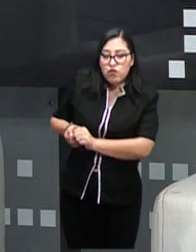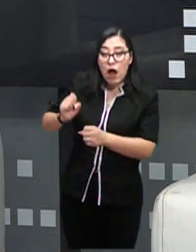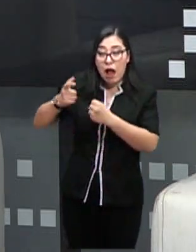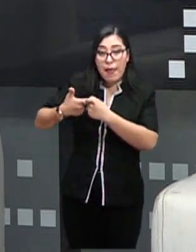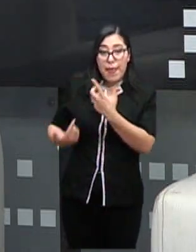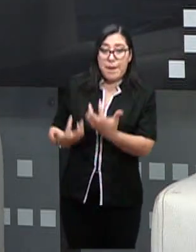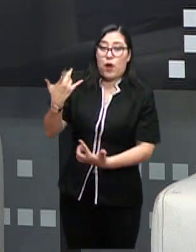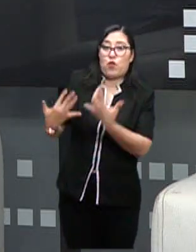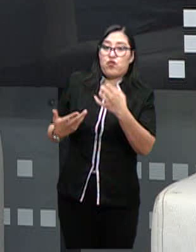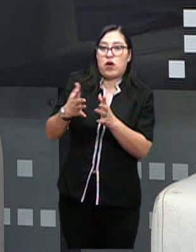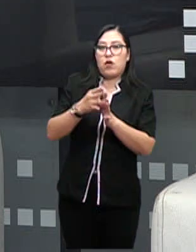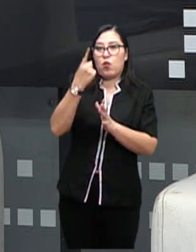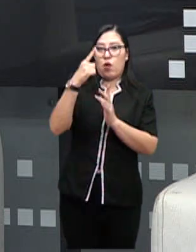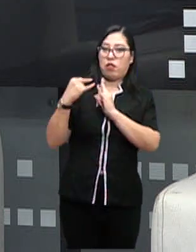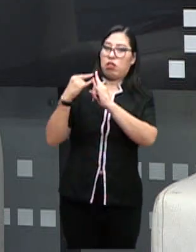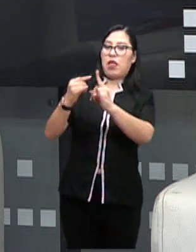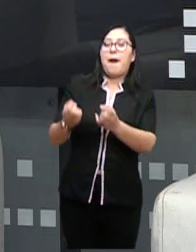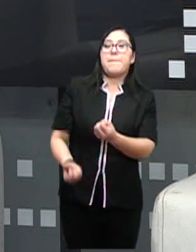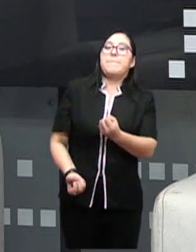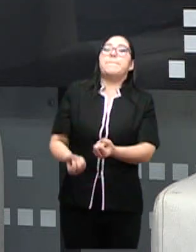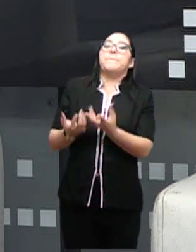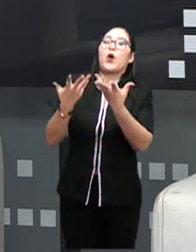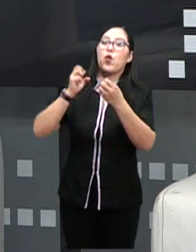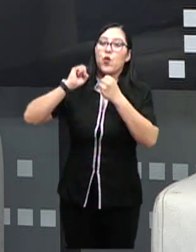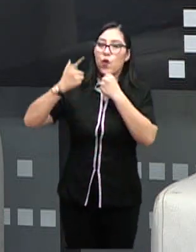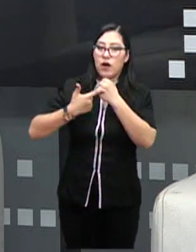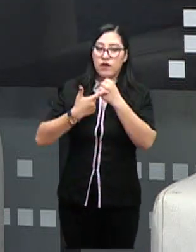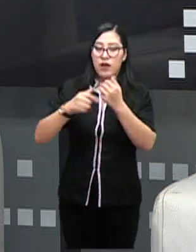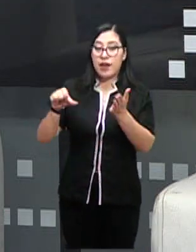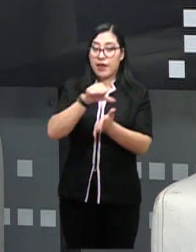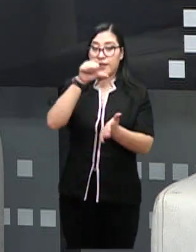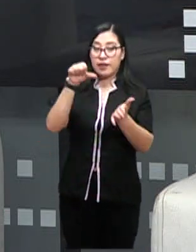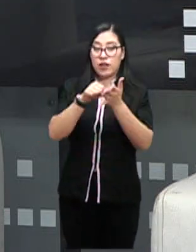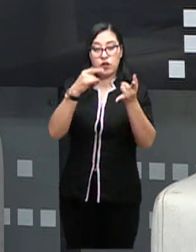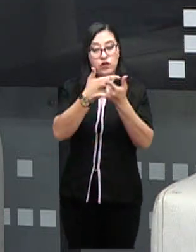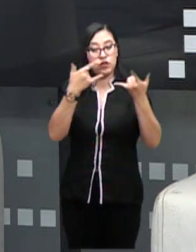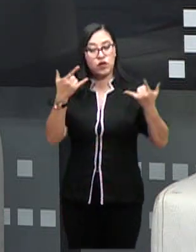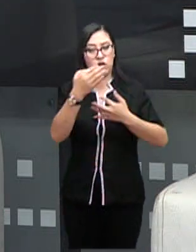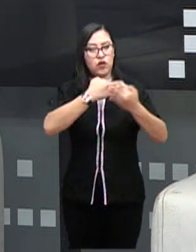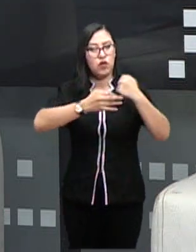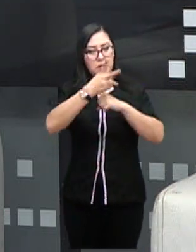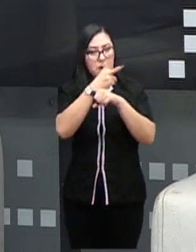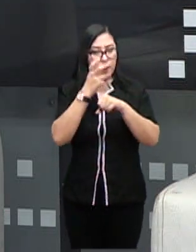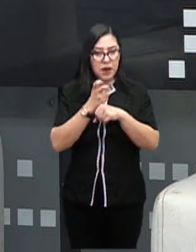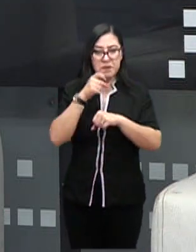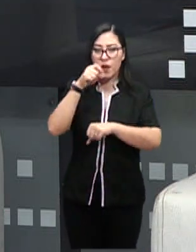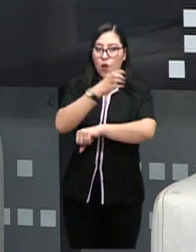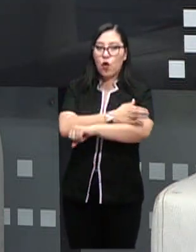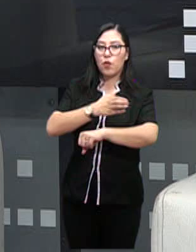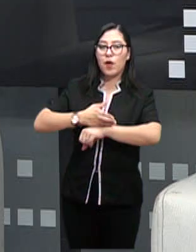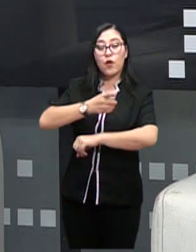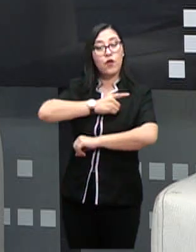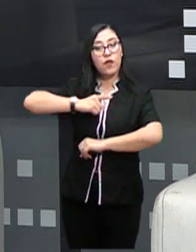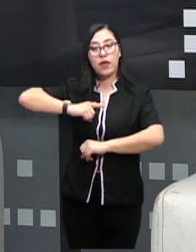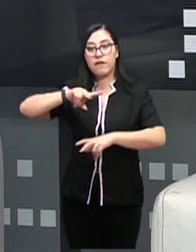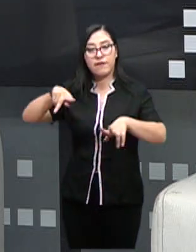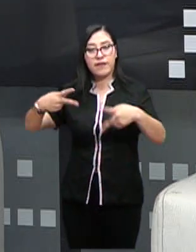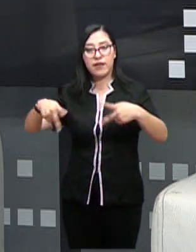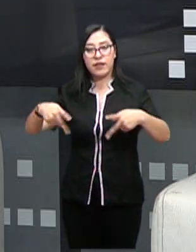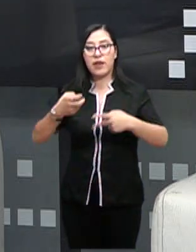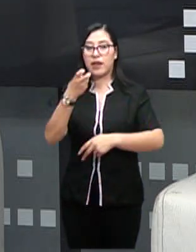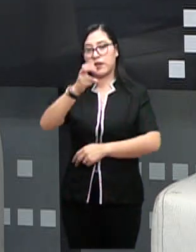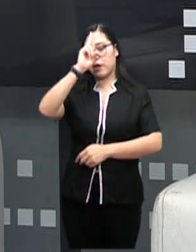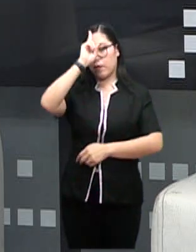prende todo un puesto. Es por lo que en el centro histórico hemos exhortado a nuestros amigos y compañeros comerciantes a no vender esto.